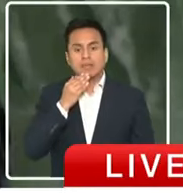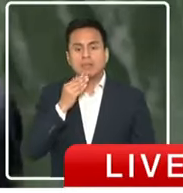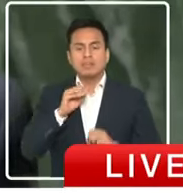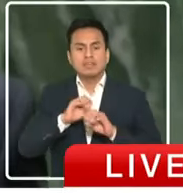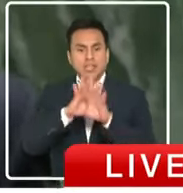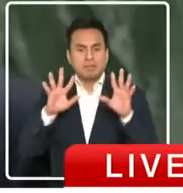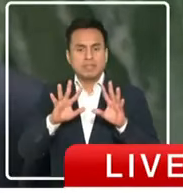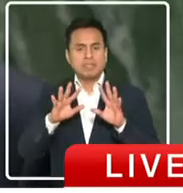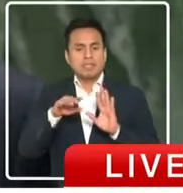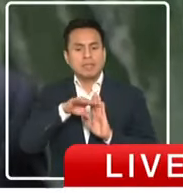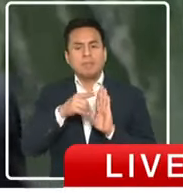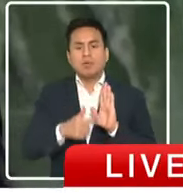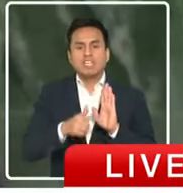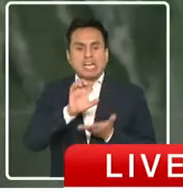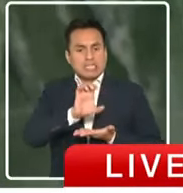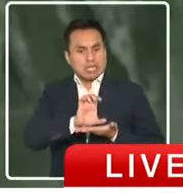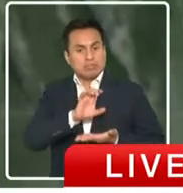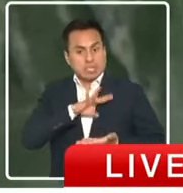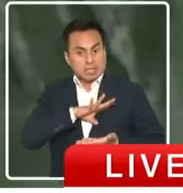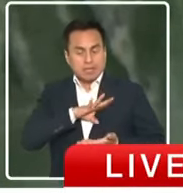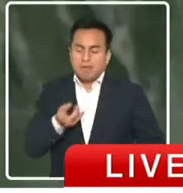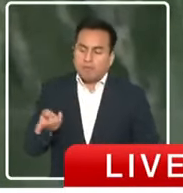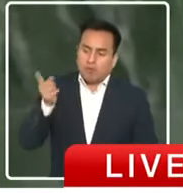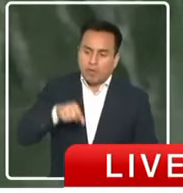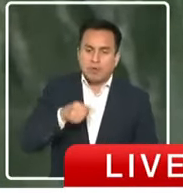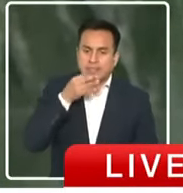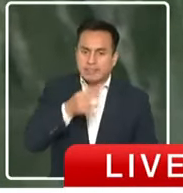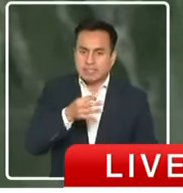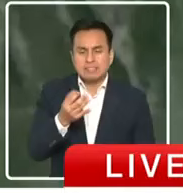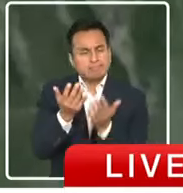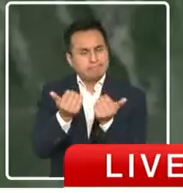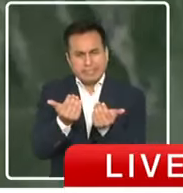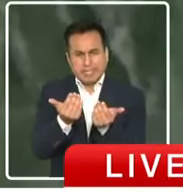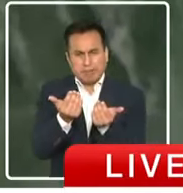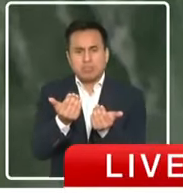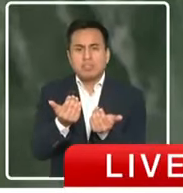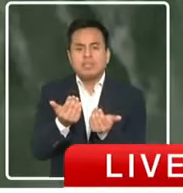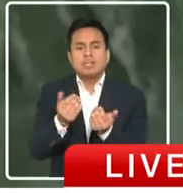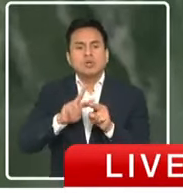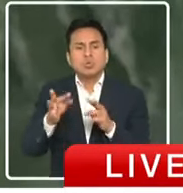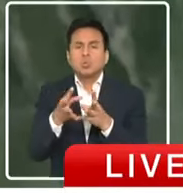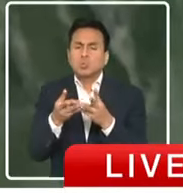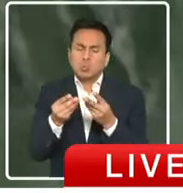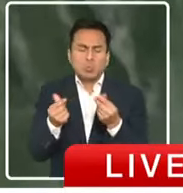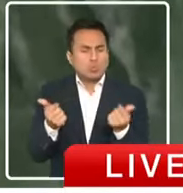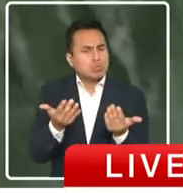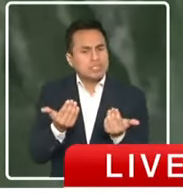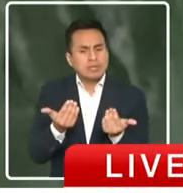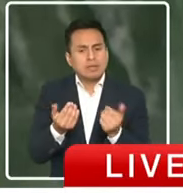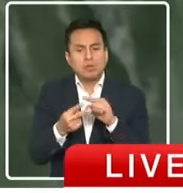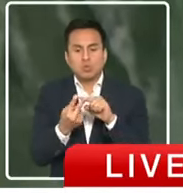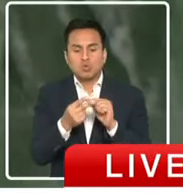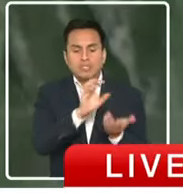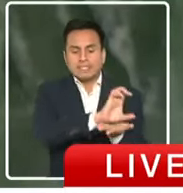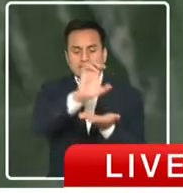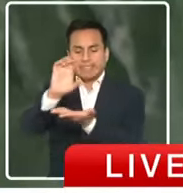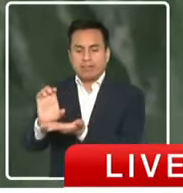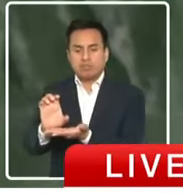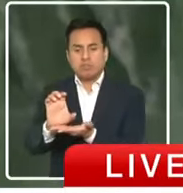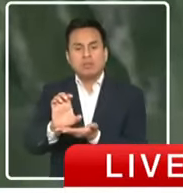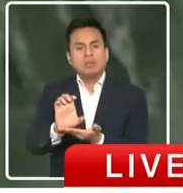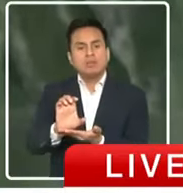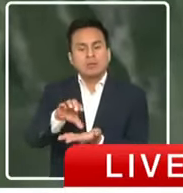consistentemente nuestra política de Estado, volvemos a insistir en la necesidad de alcanzar una solución de dos estados con